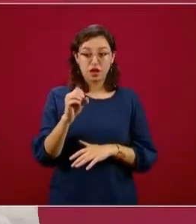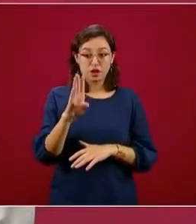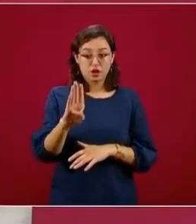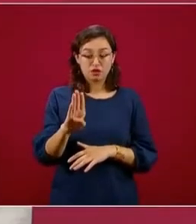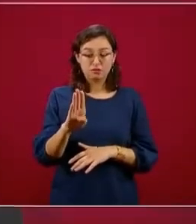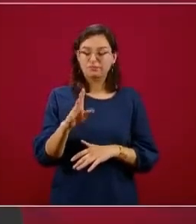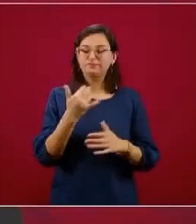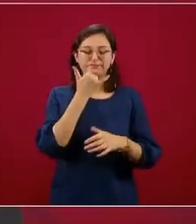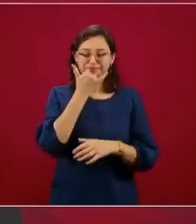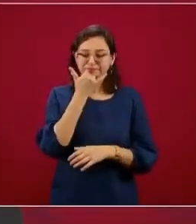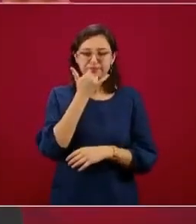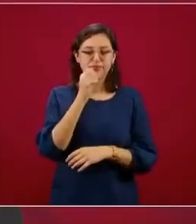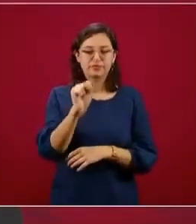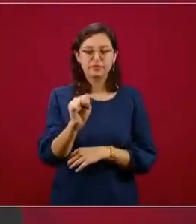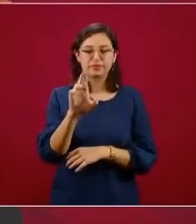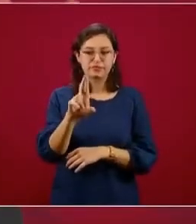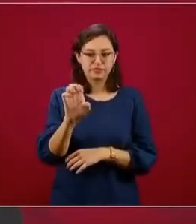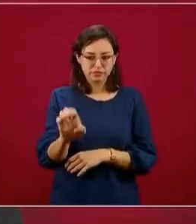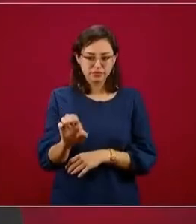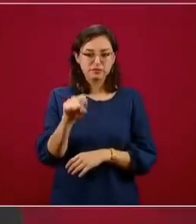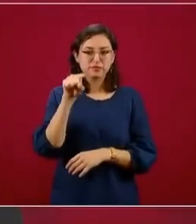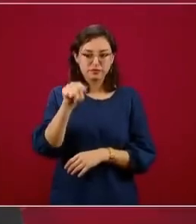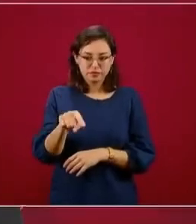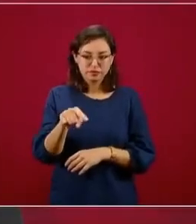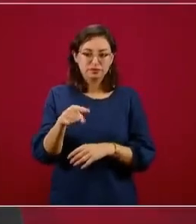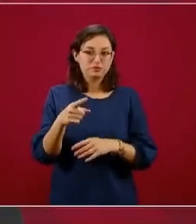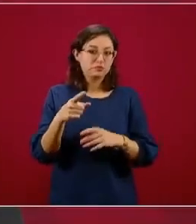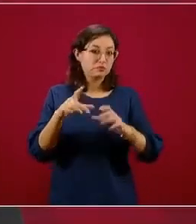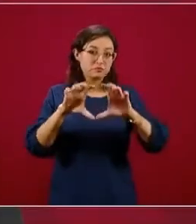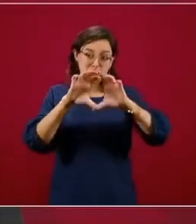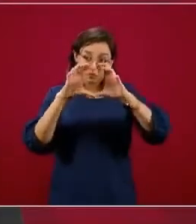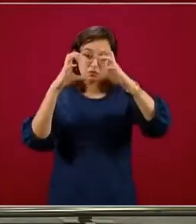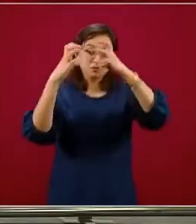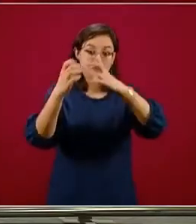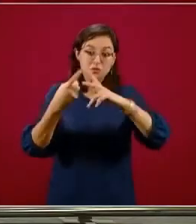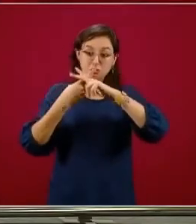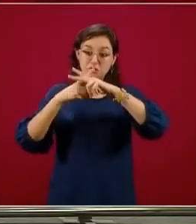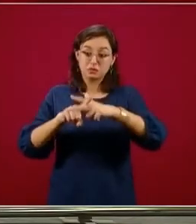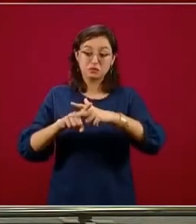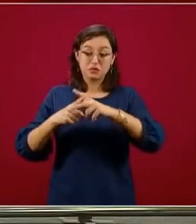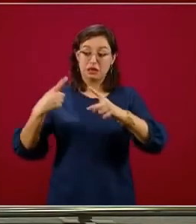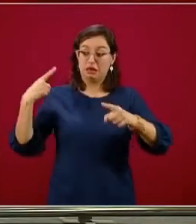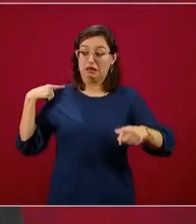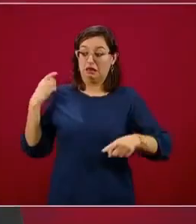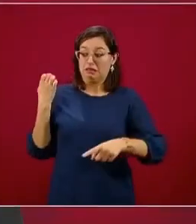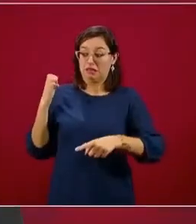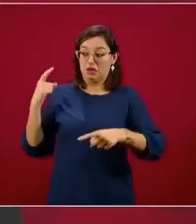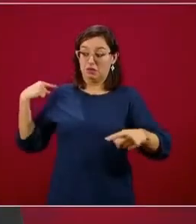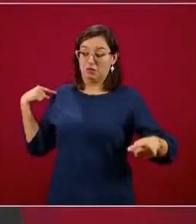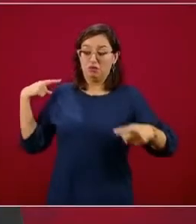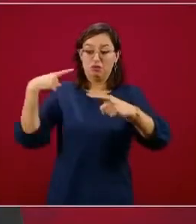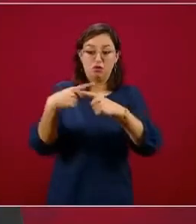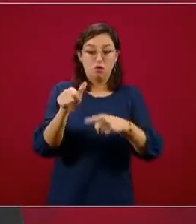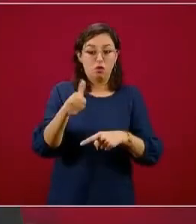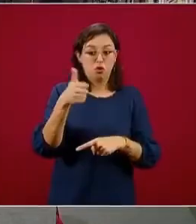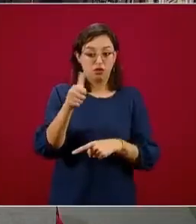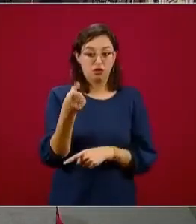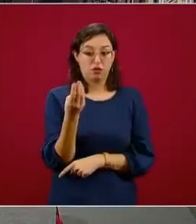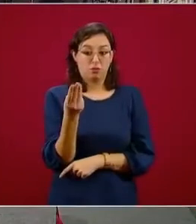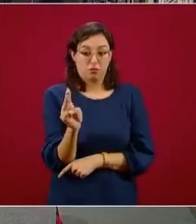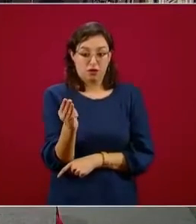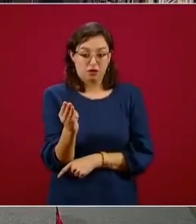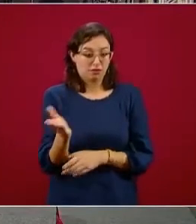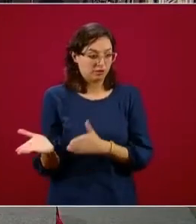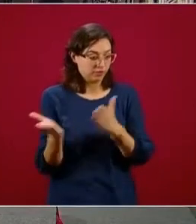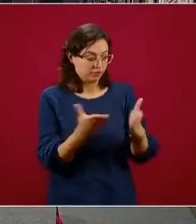es desde que empezó la epidemia en alguna parte del mundo, digamos desde el inicio del año hasta el 11 de mayo. Y las otras